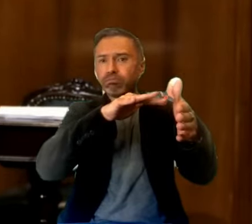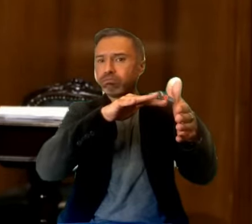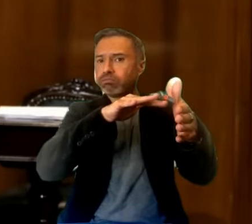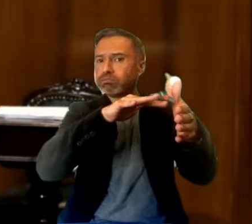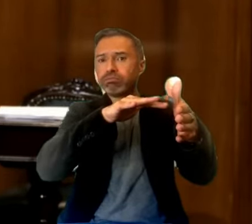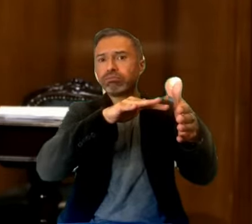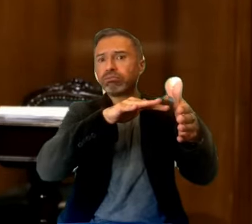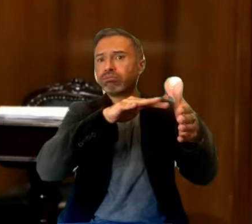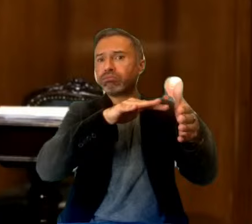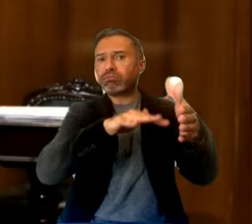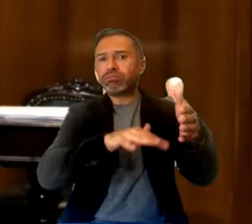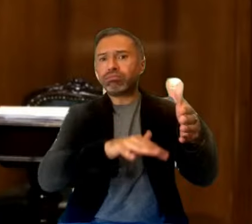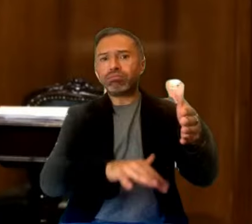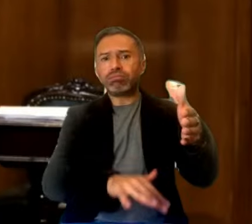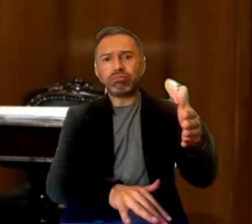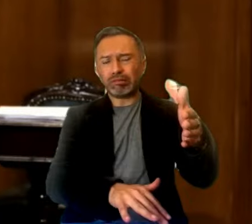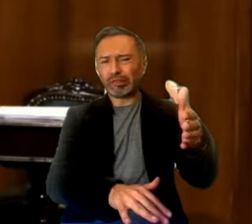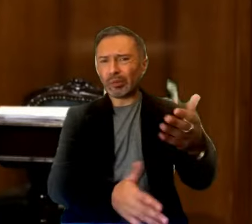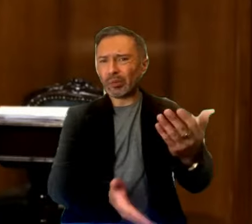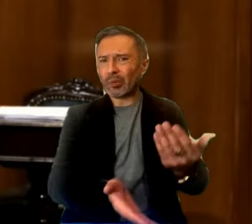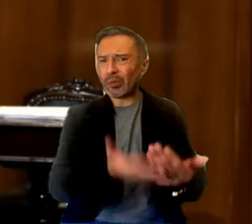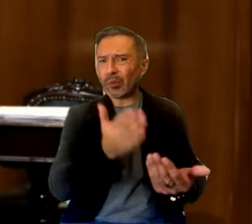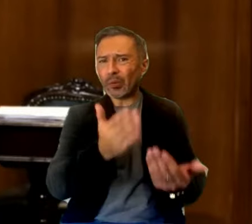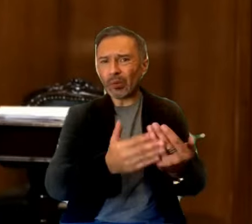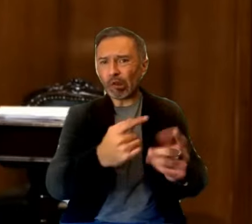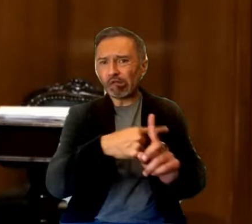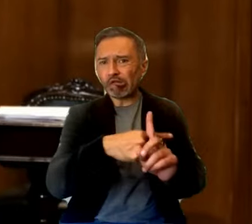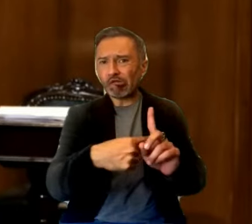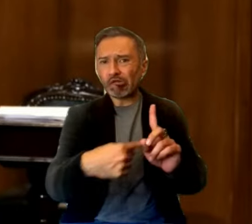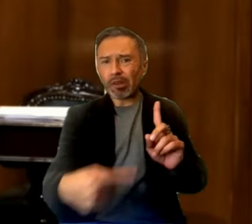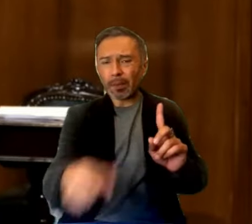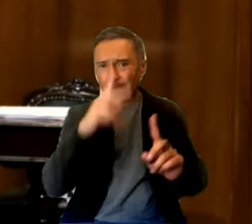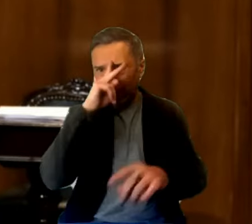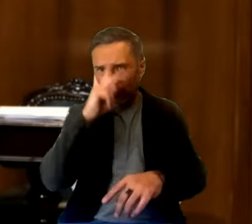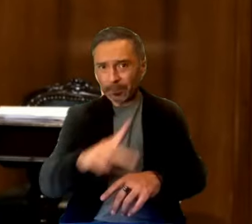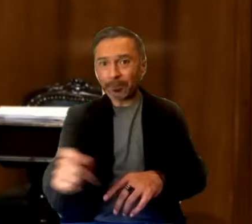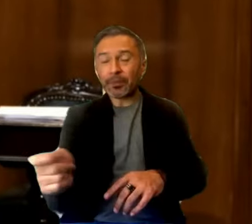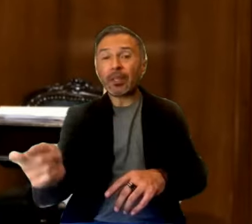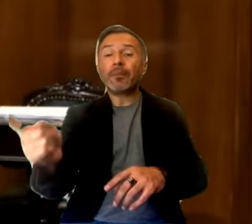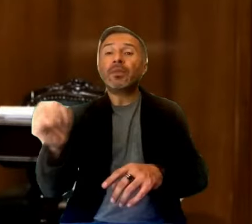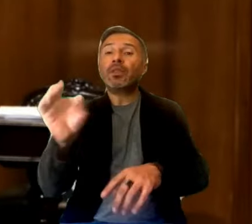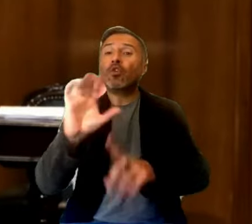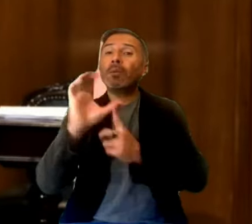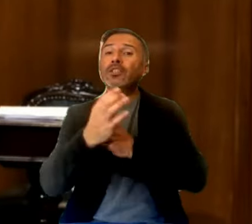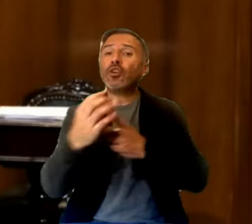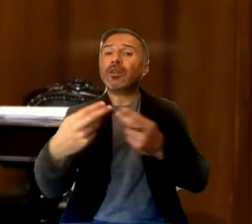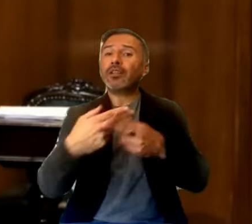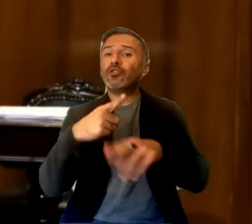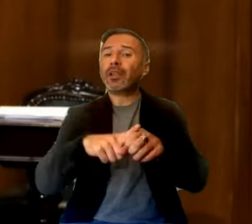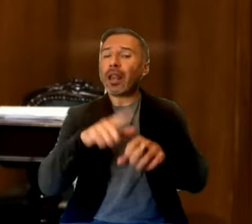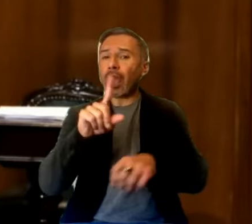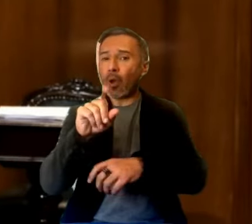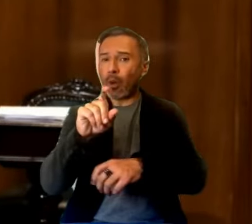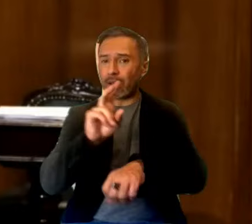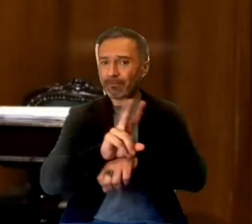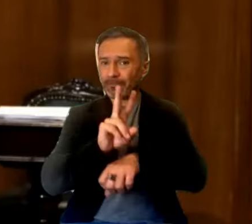histórico. De acuerdo con el monitor de sequía de la Comisión Nacional del Agua, las zonas secas